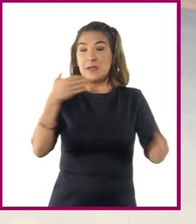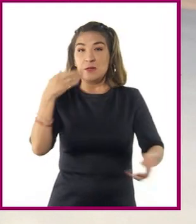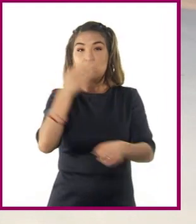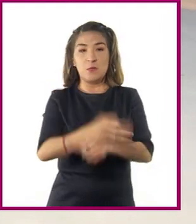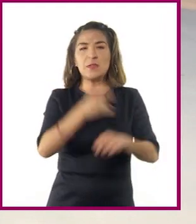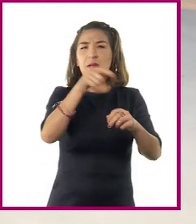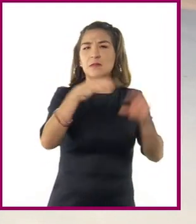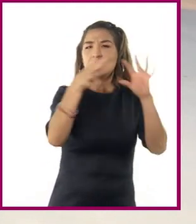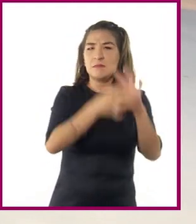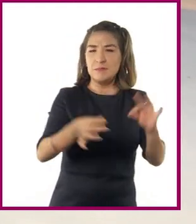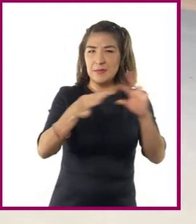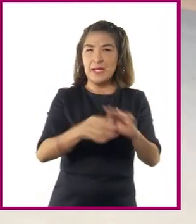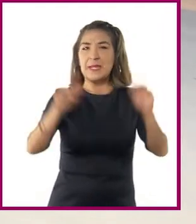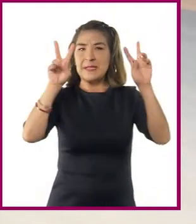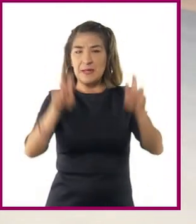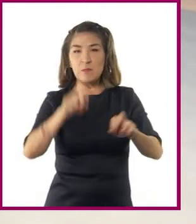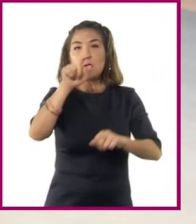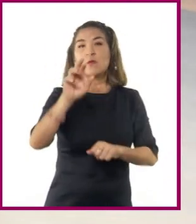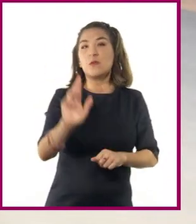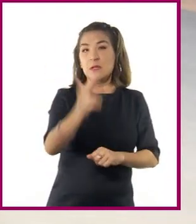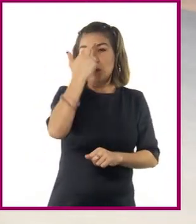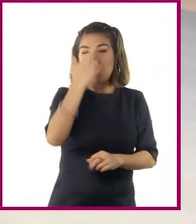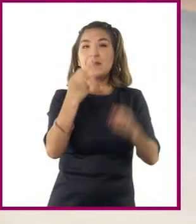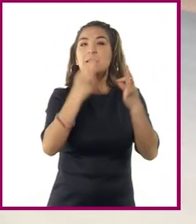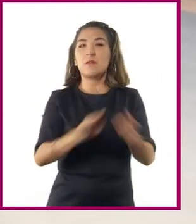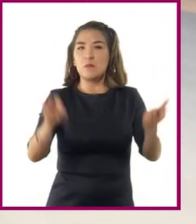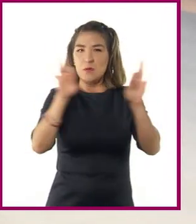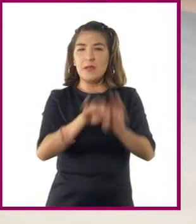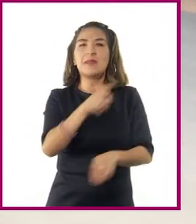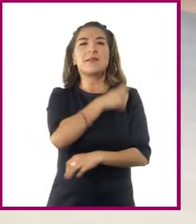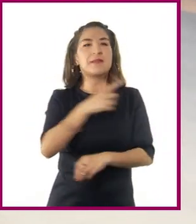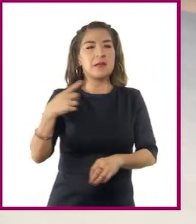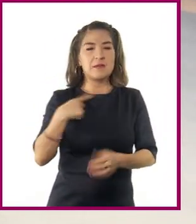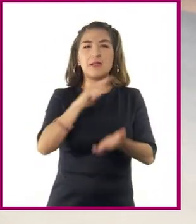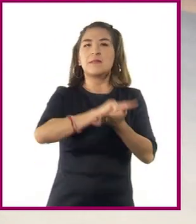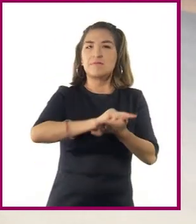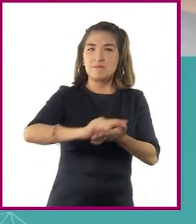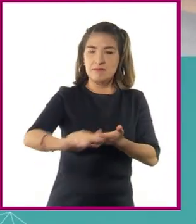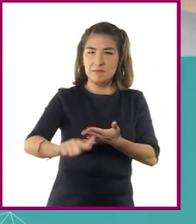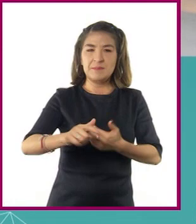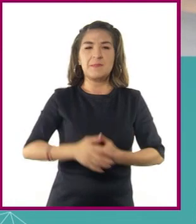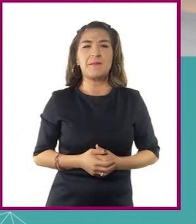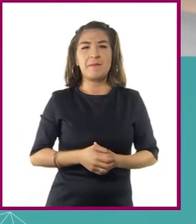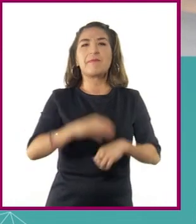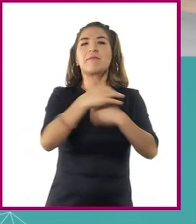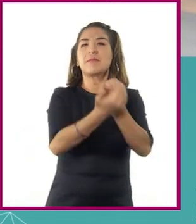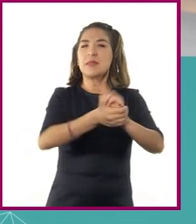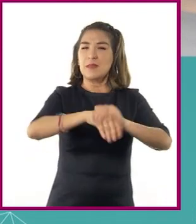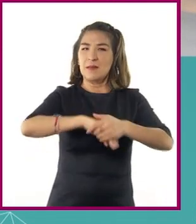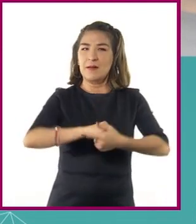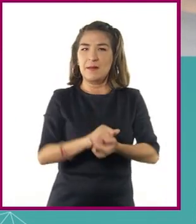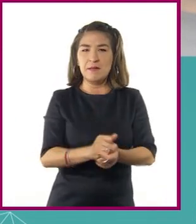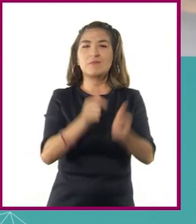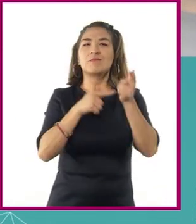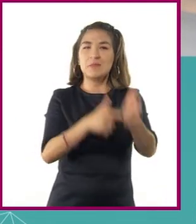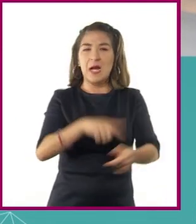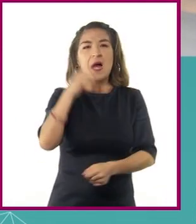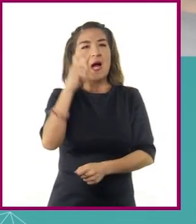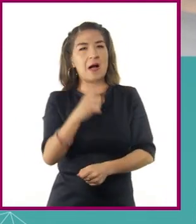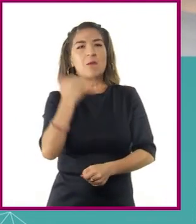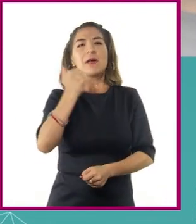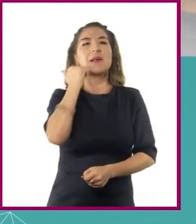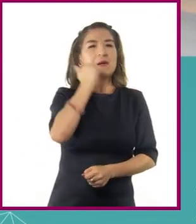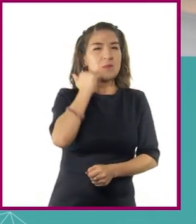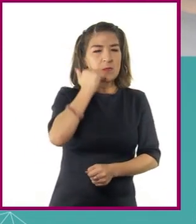de lleno al contenido, recuerden que es importante mantener los hábitos de higiene, como lavarse constantemente con mucha agua y